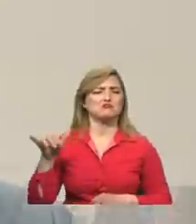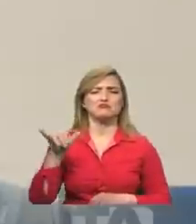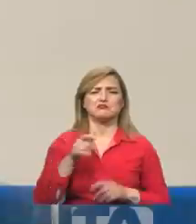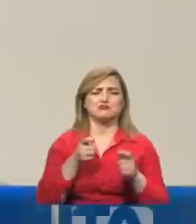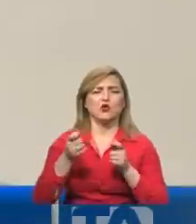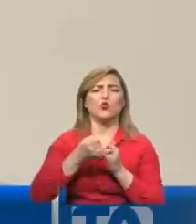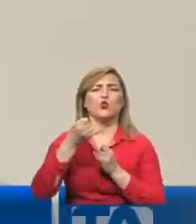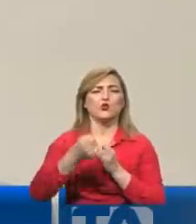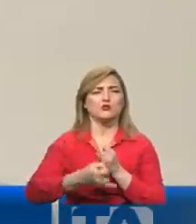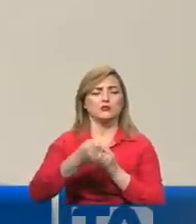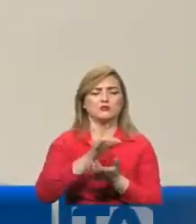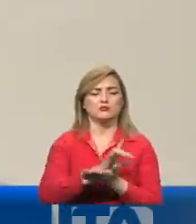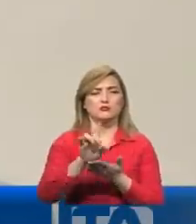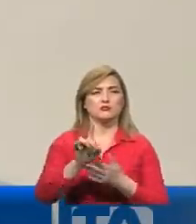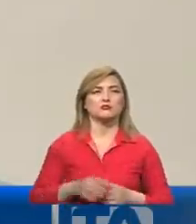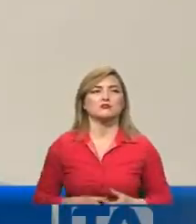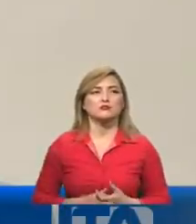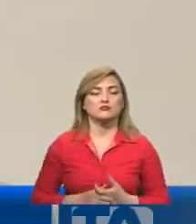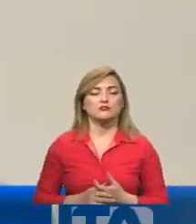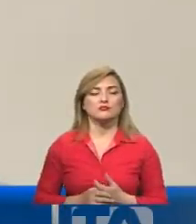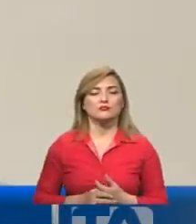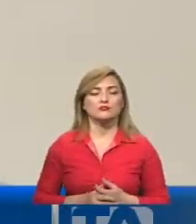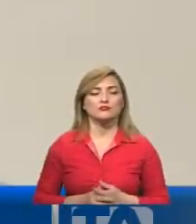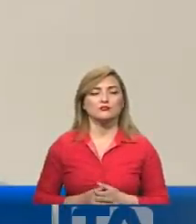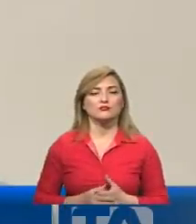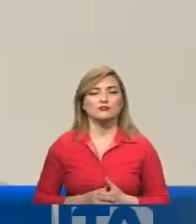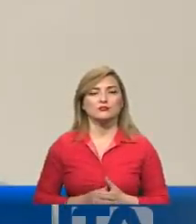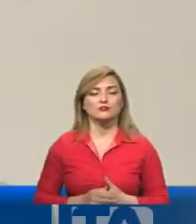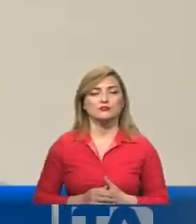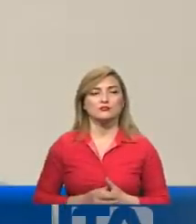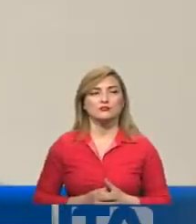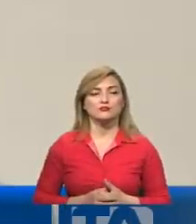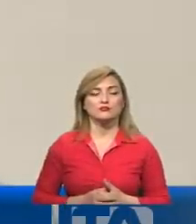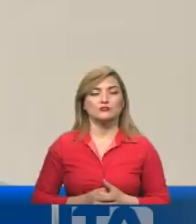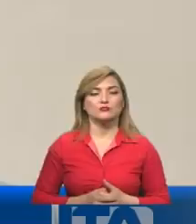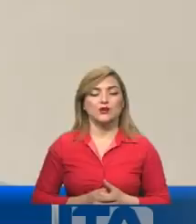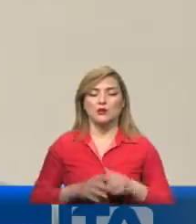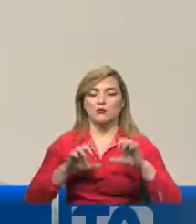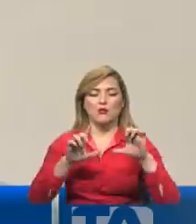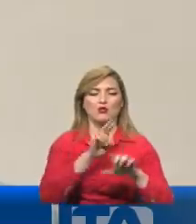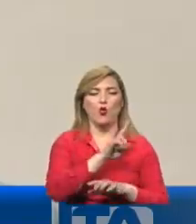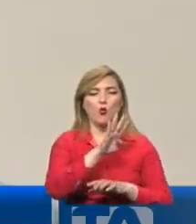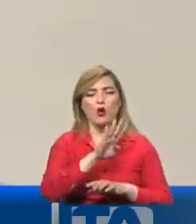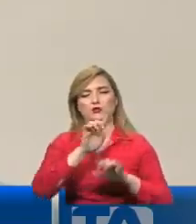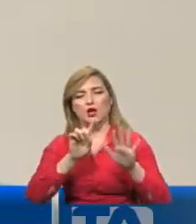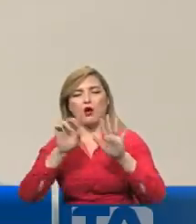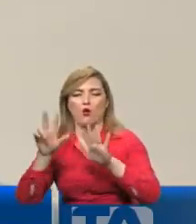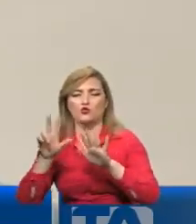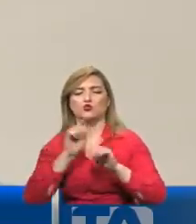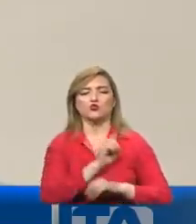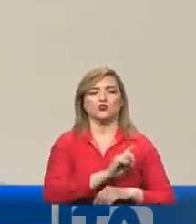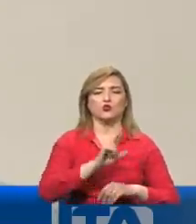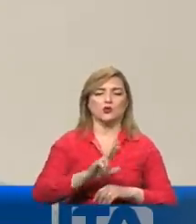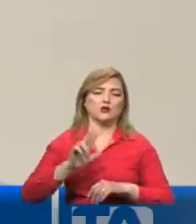las últimas semanas, es decir, se mantiene el par impar hasta el 12 de febrero, que es